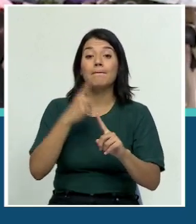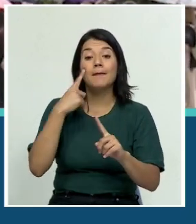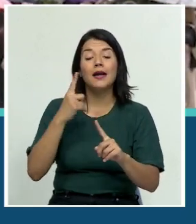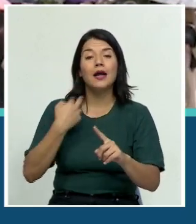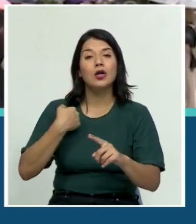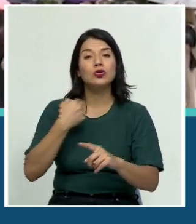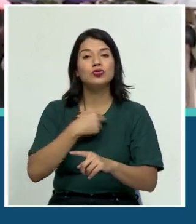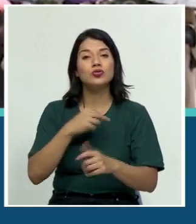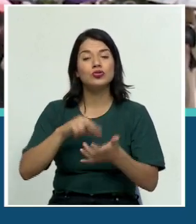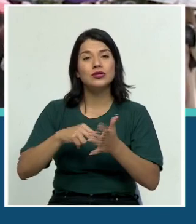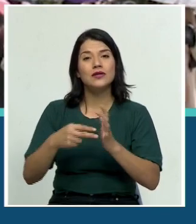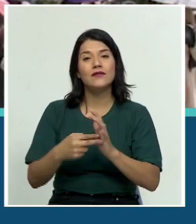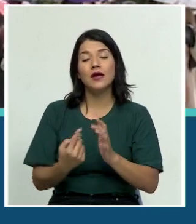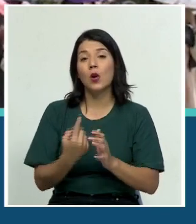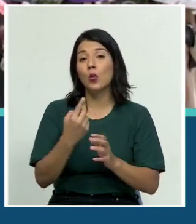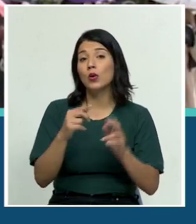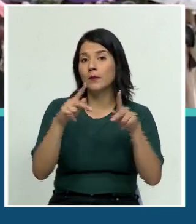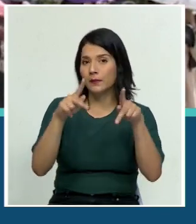persona